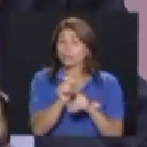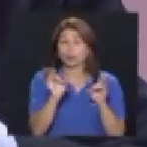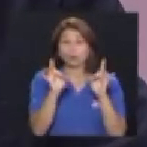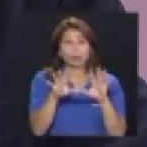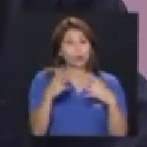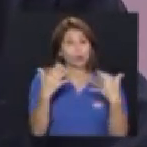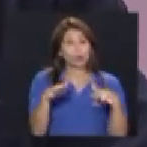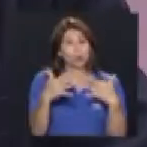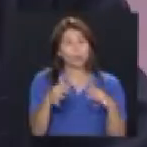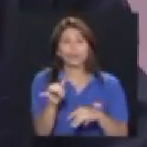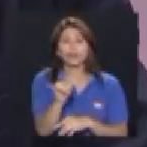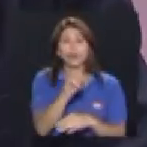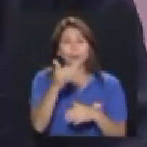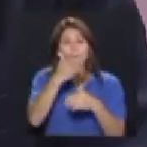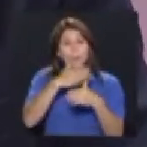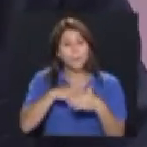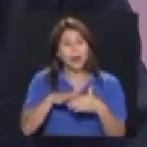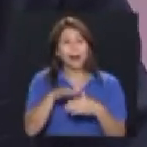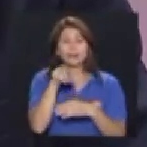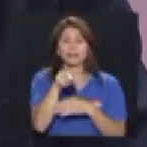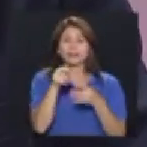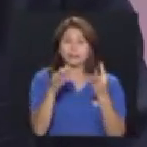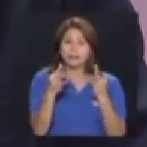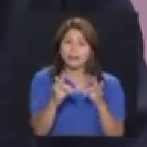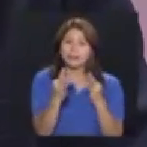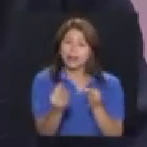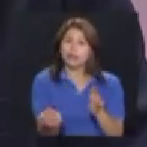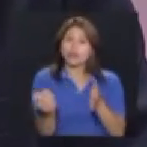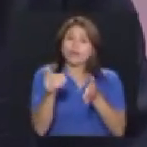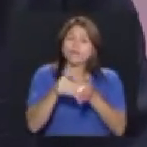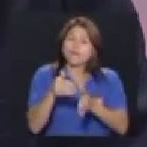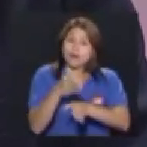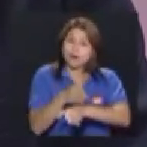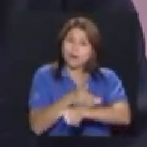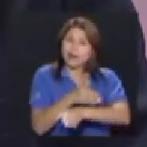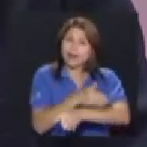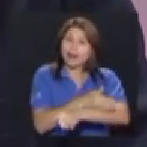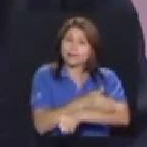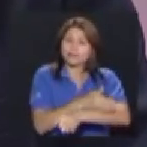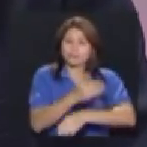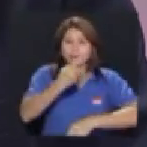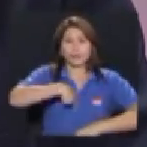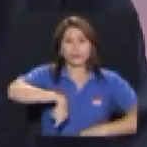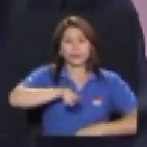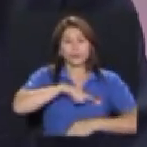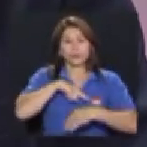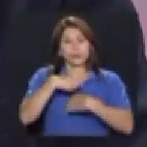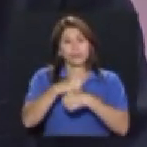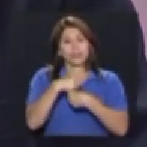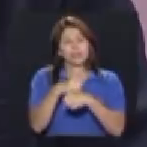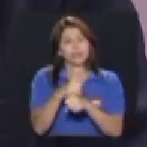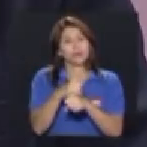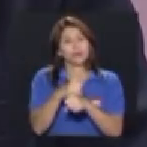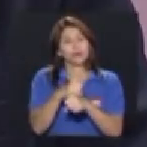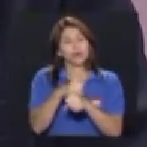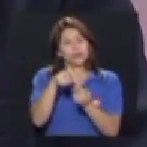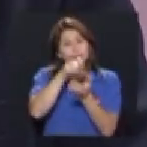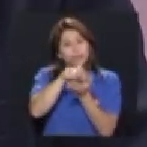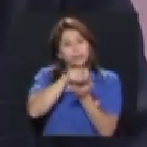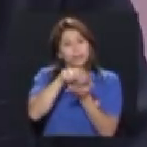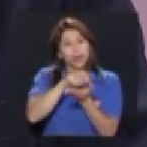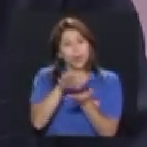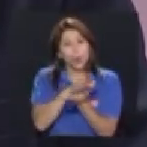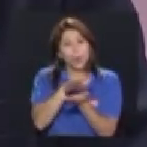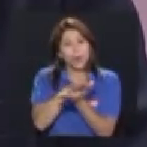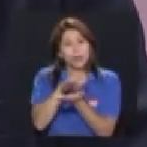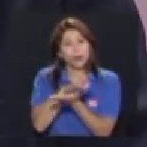como parte de ese intento de recuperar, un conjunto de documentos